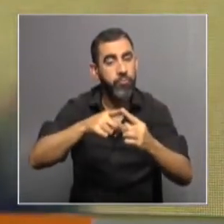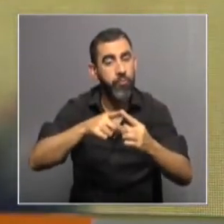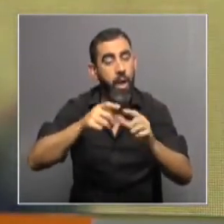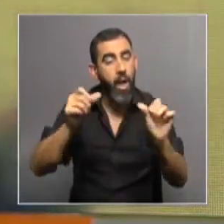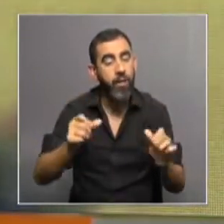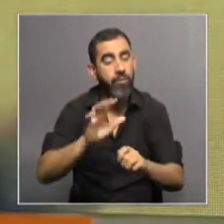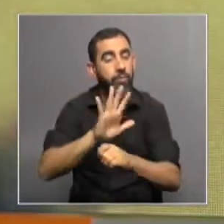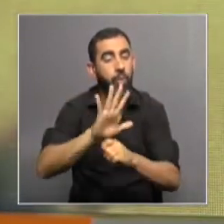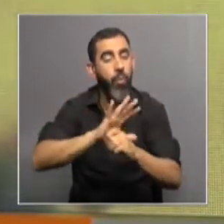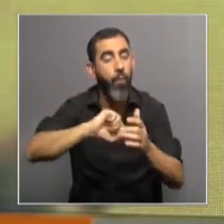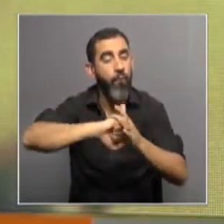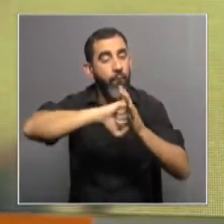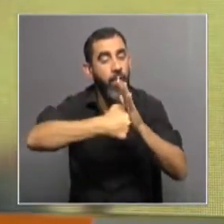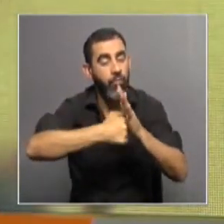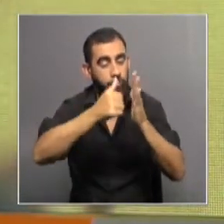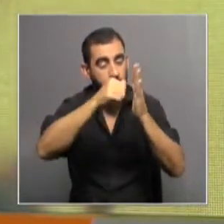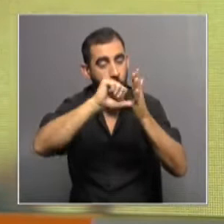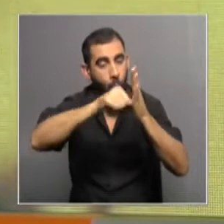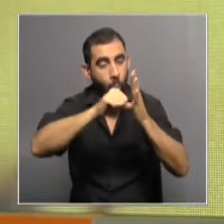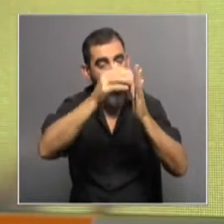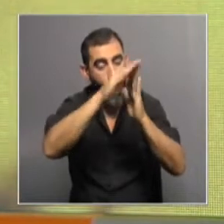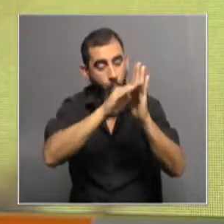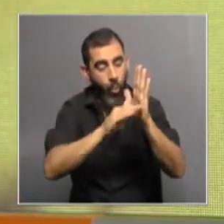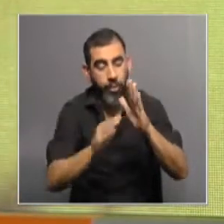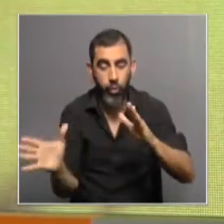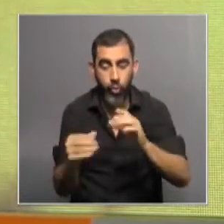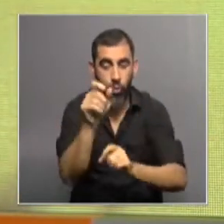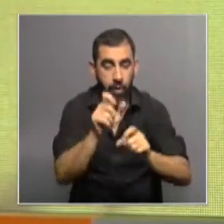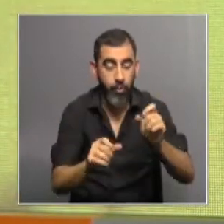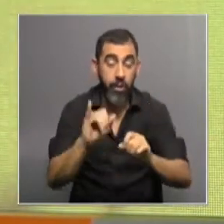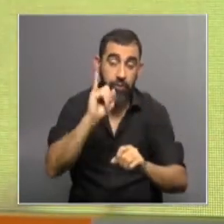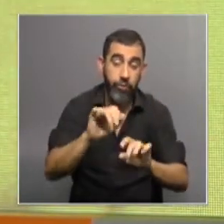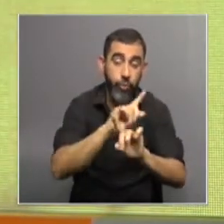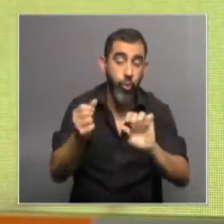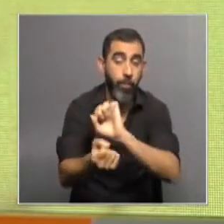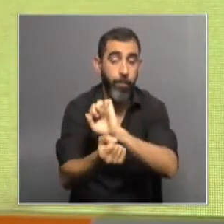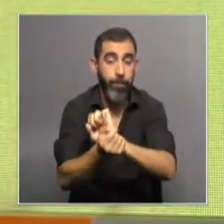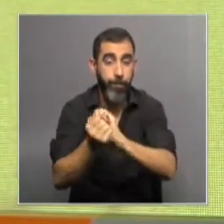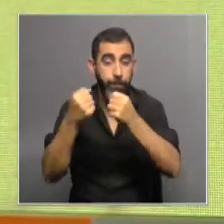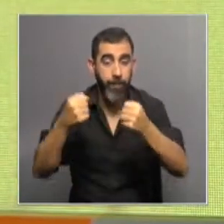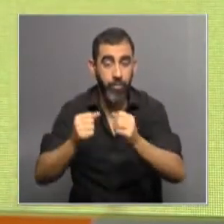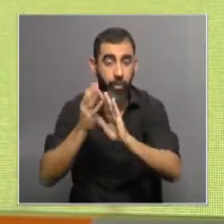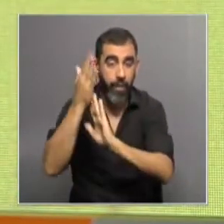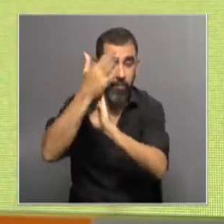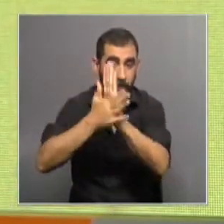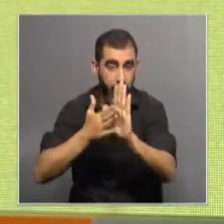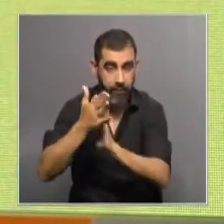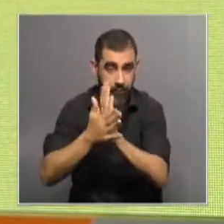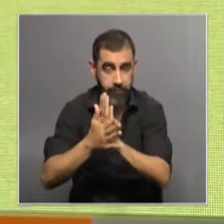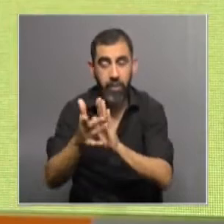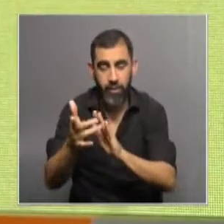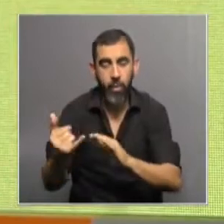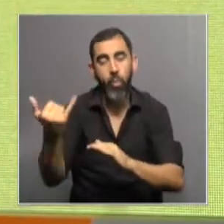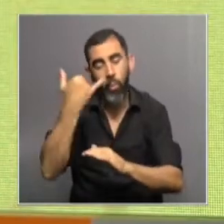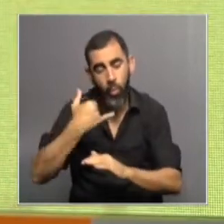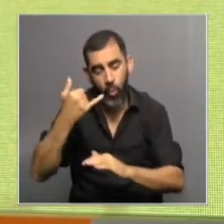banco de registro de huellas genéticas de todos los procesados con y sin prisión del país bueno ella nos cuenta